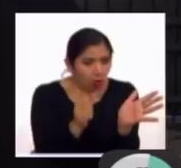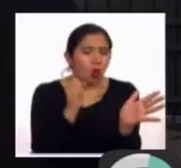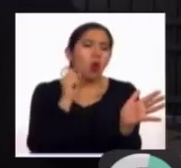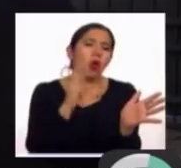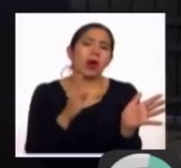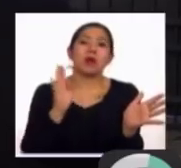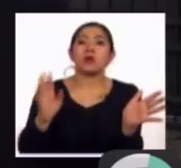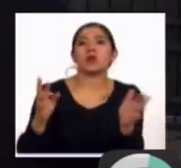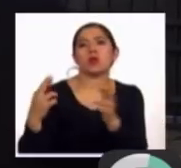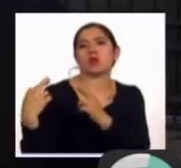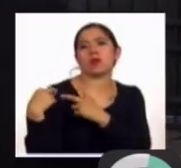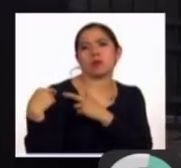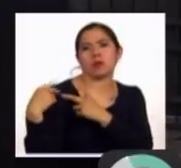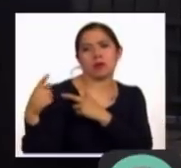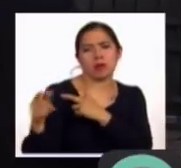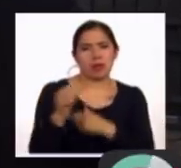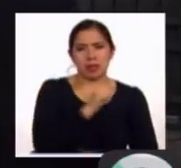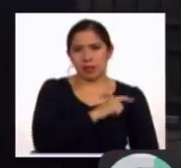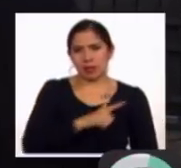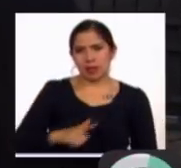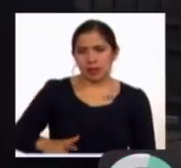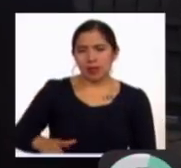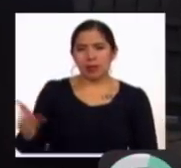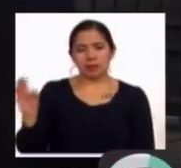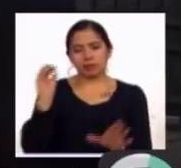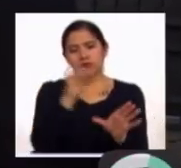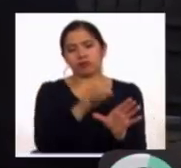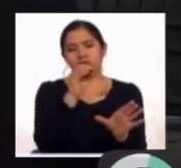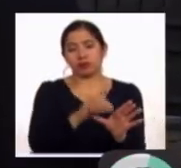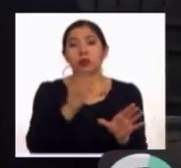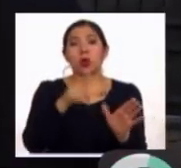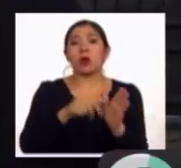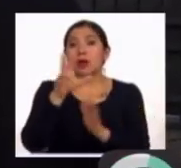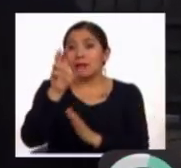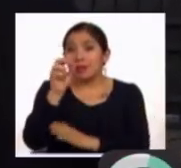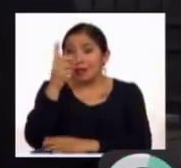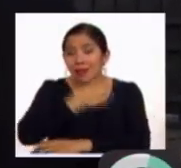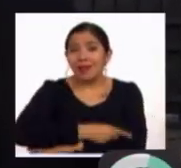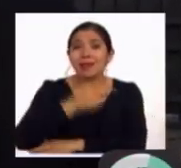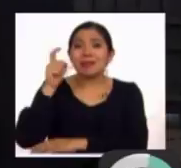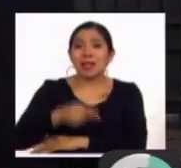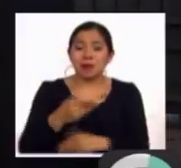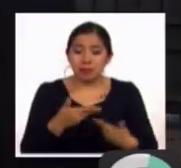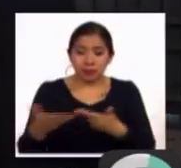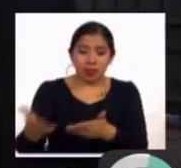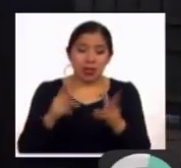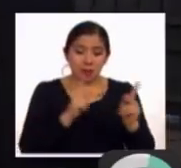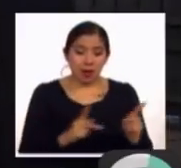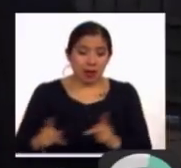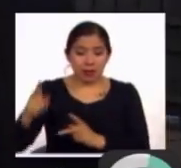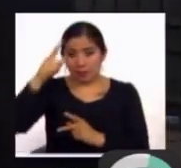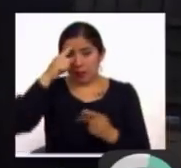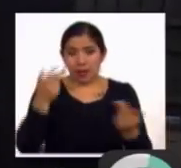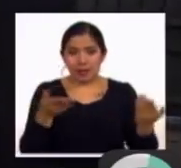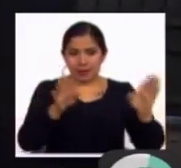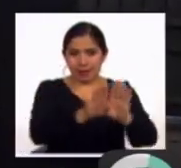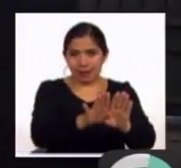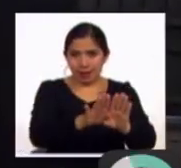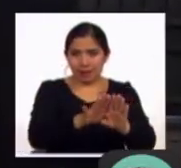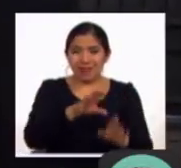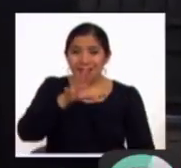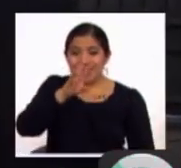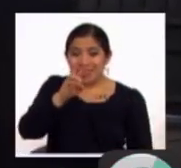de ellos, ingresaría y pues en 30 días tiene que presentar su plan de cierre, en 60 días el cierre